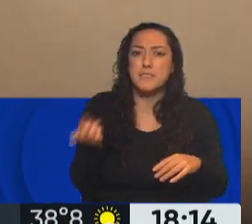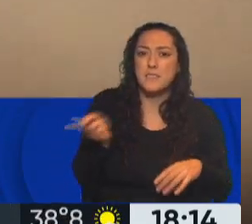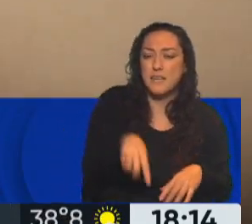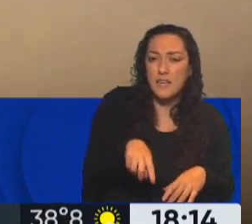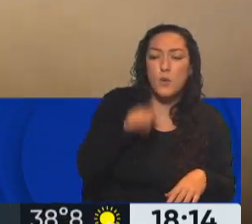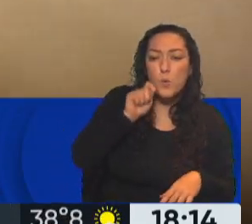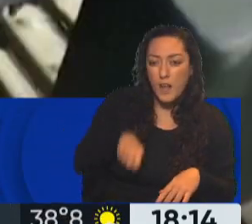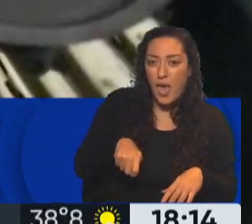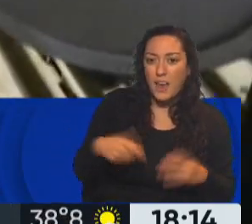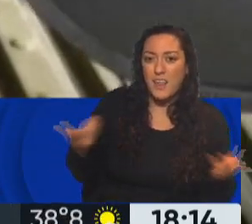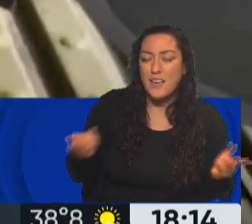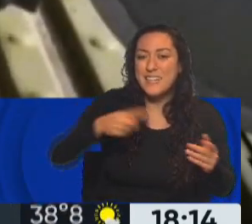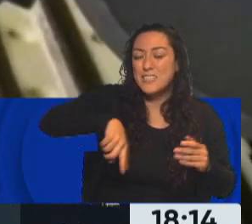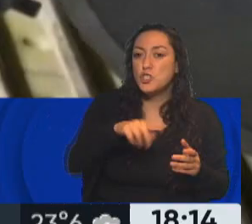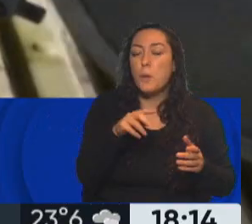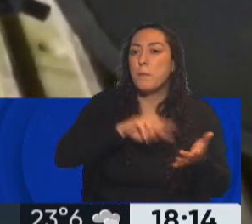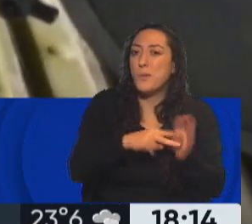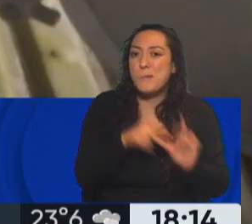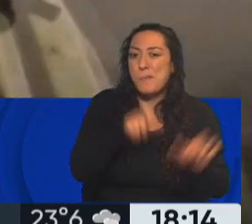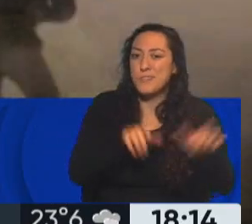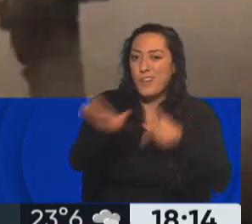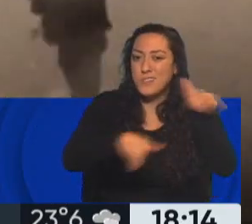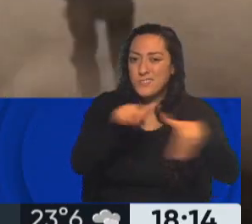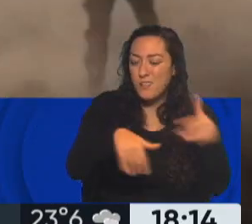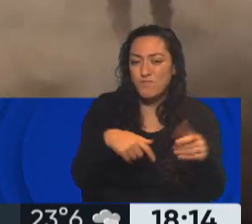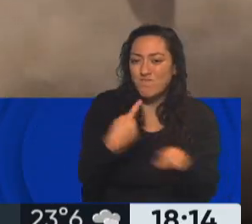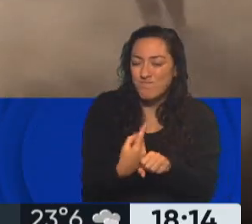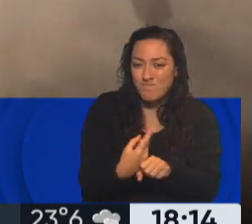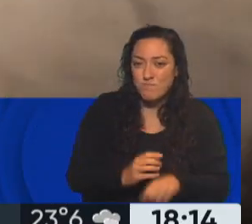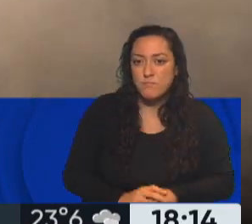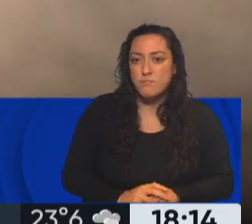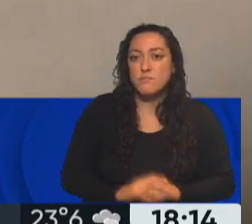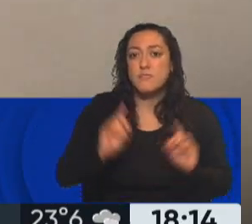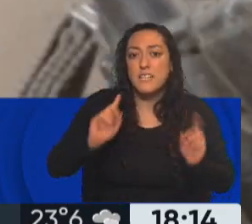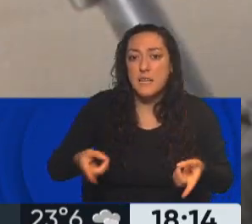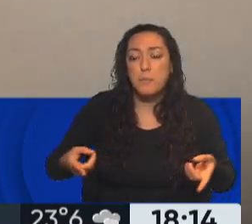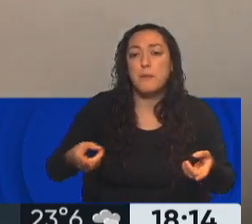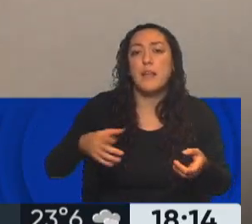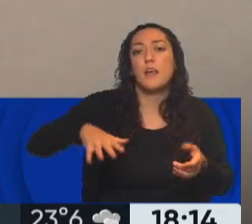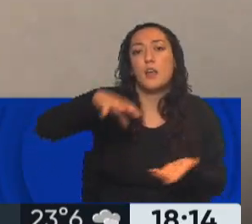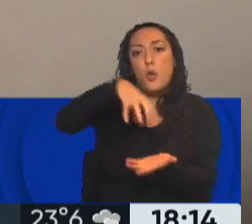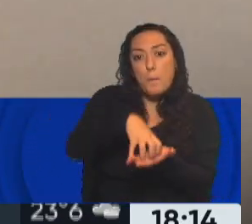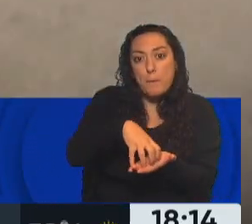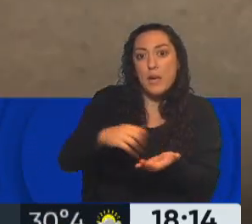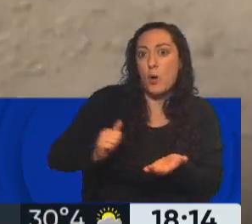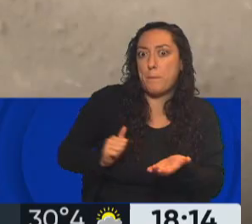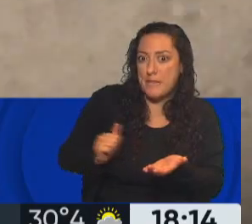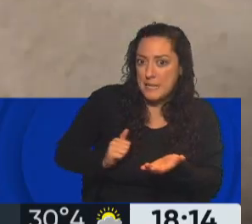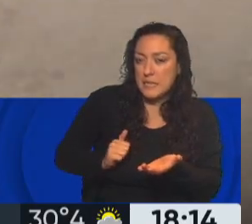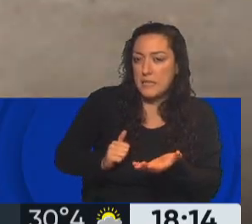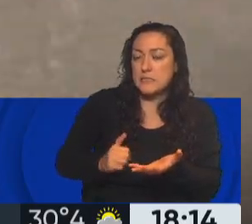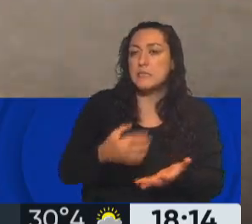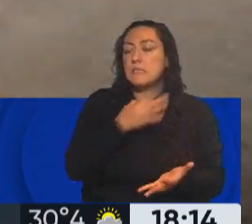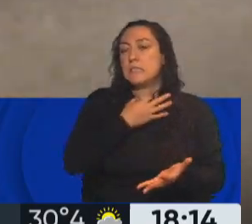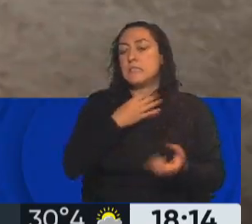que padece serios problemas de reclutamiento. También cuenta con su poderoso complejo industrial militar que, aunque agobiado por las